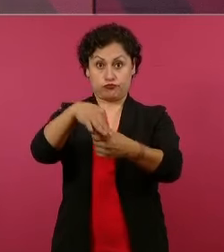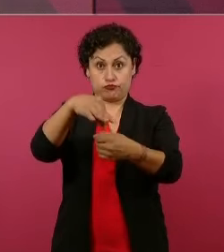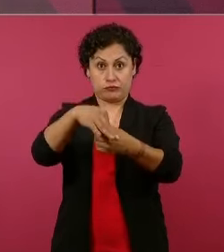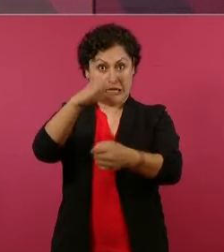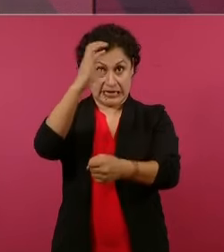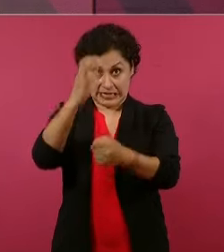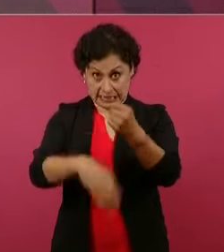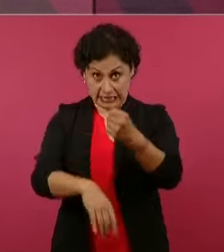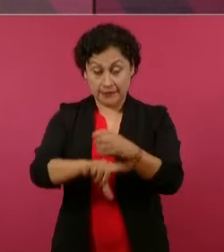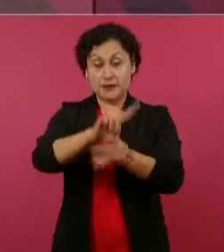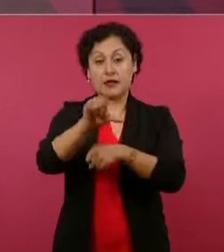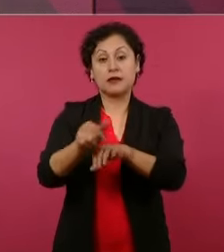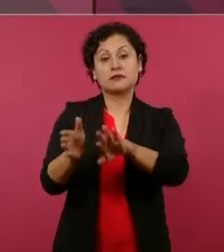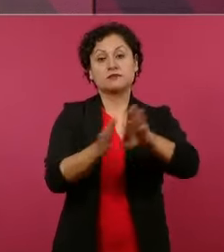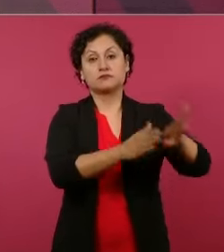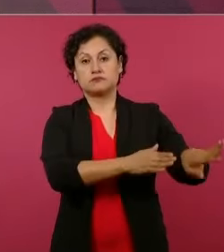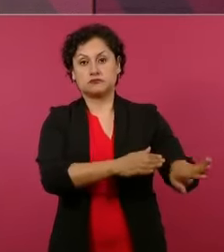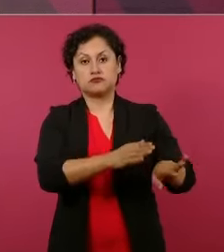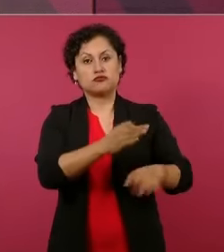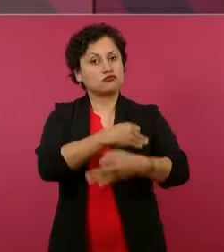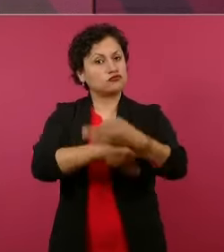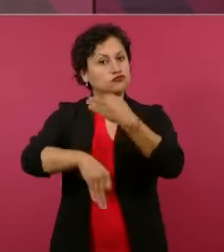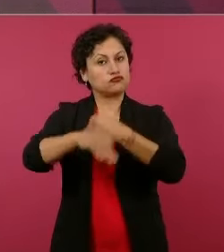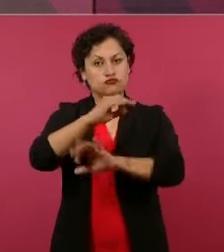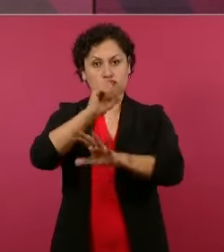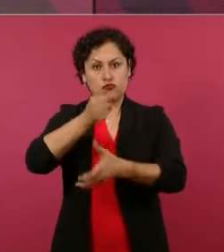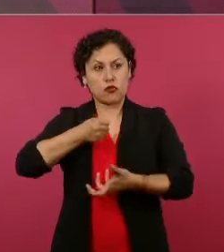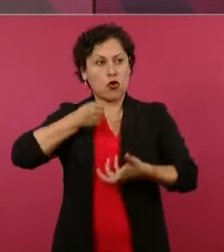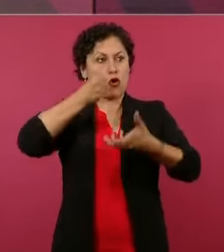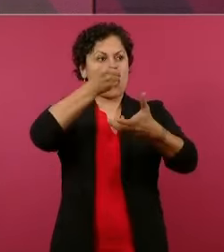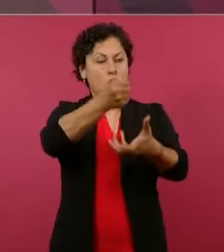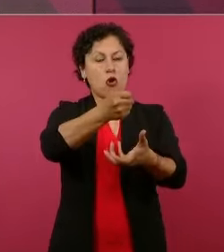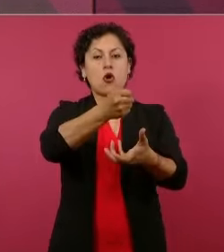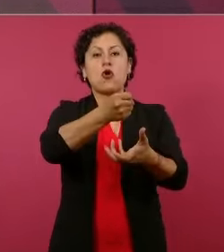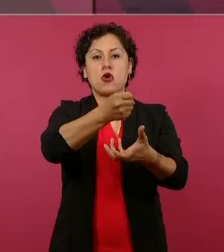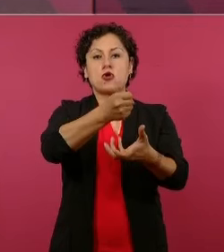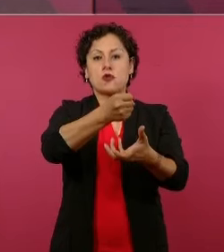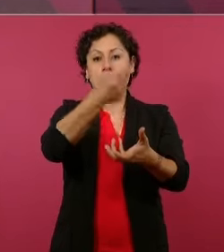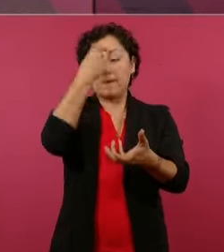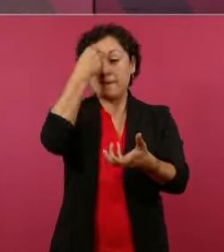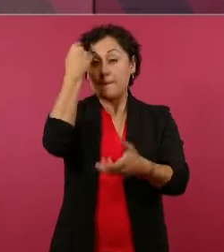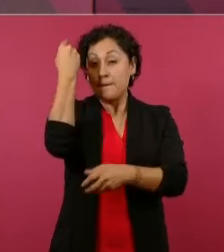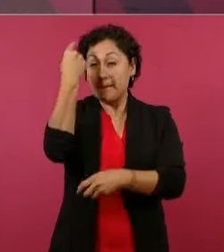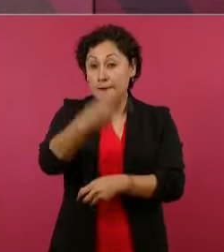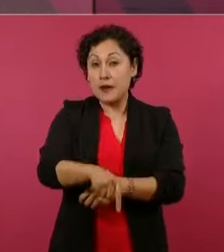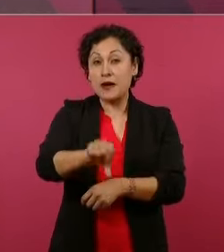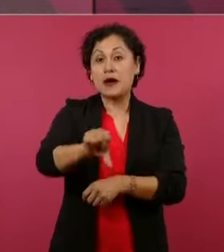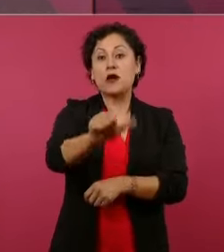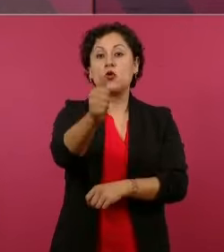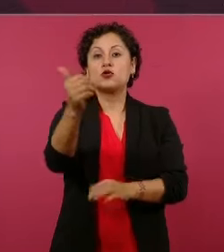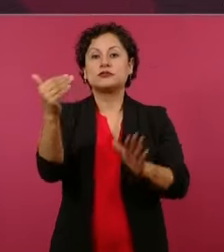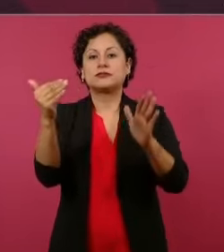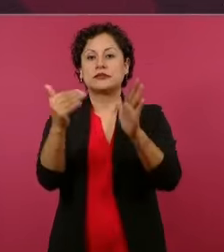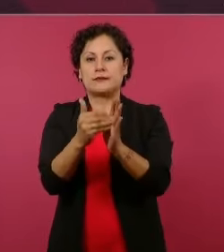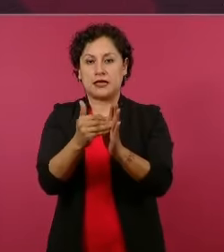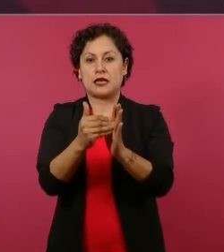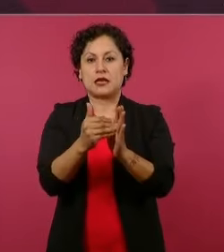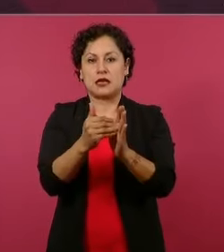dispersar todos los fondos para 11,000 comités de